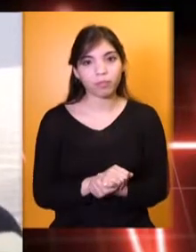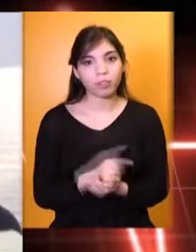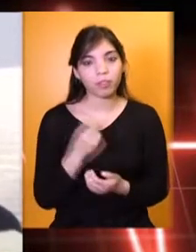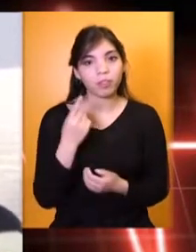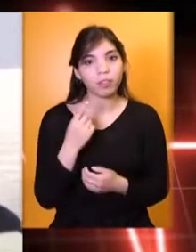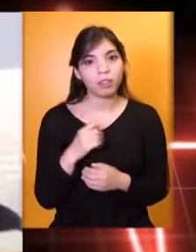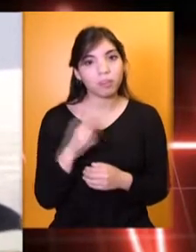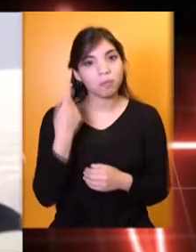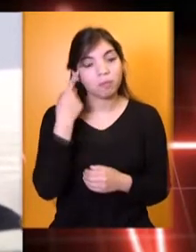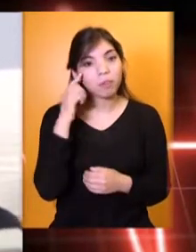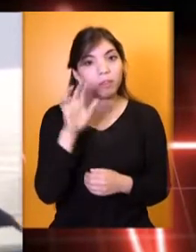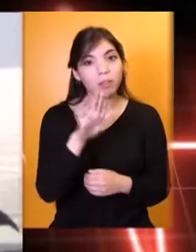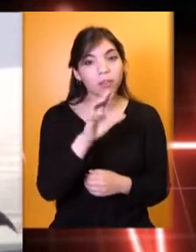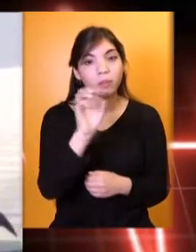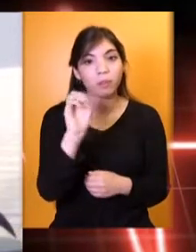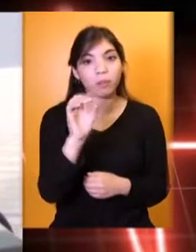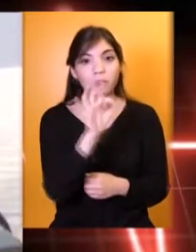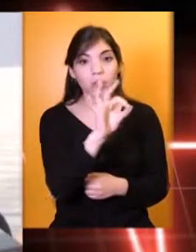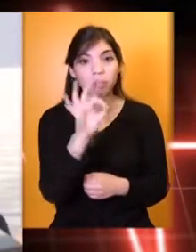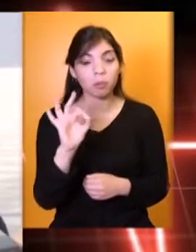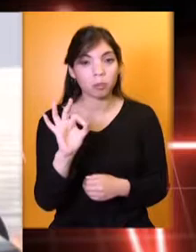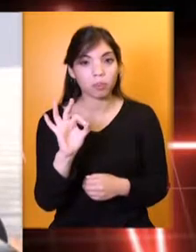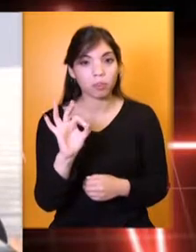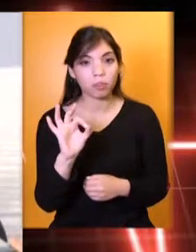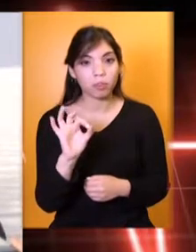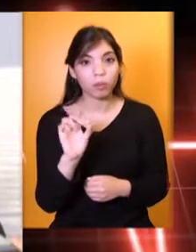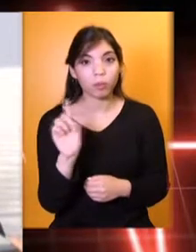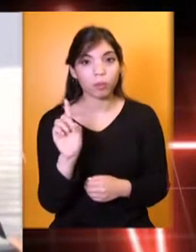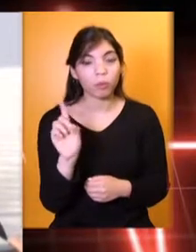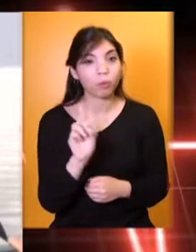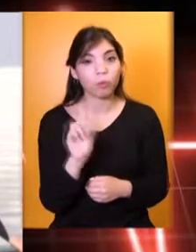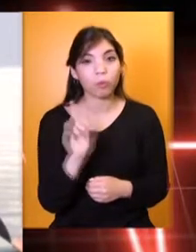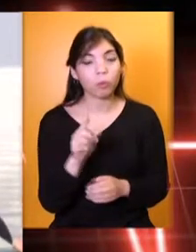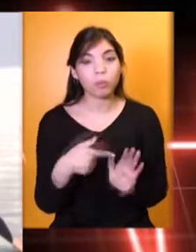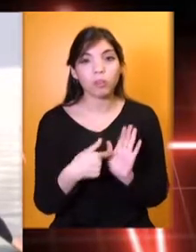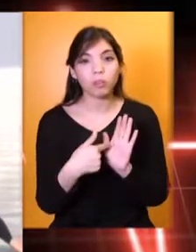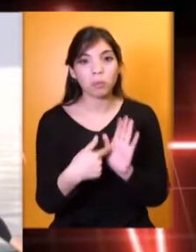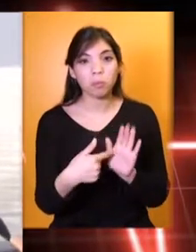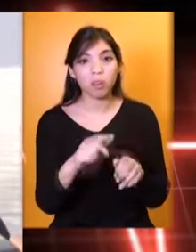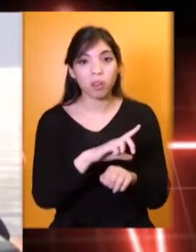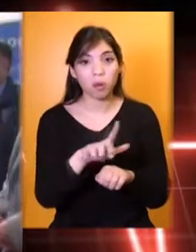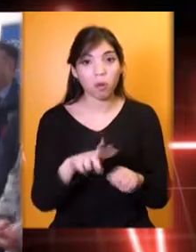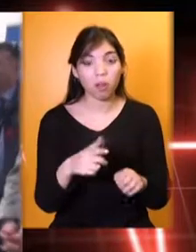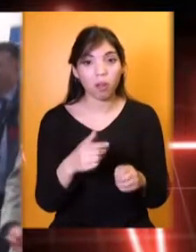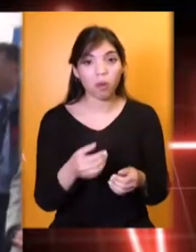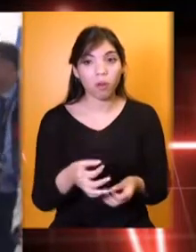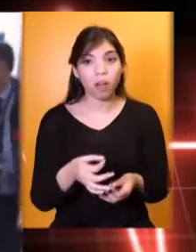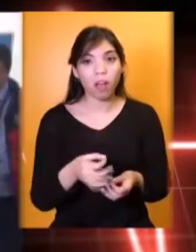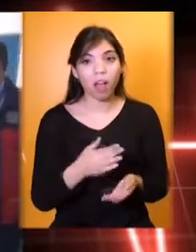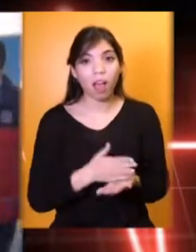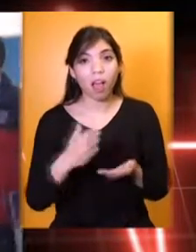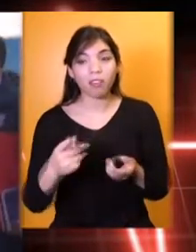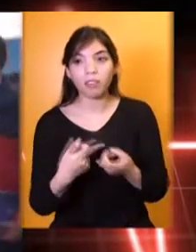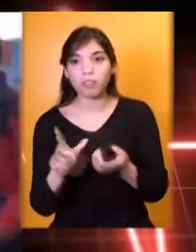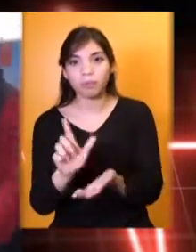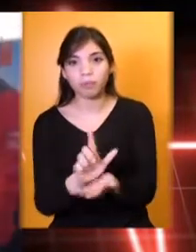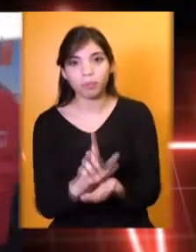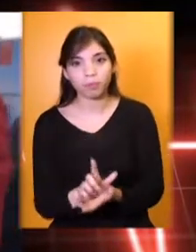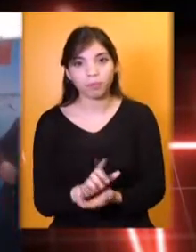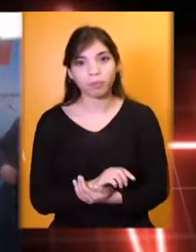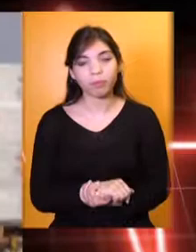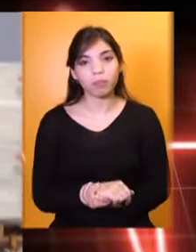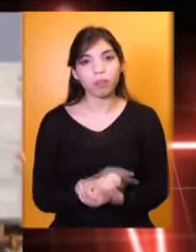se registran oficialmente como un producto exportado desde la región de Los Lagos. Esfuerzo realizado